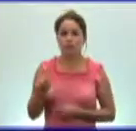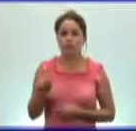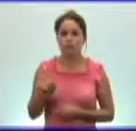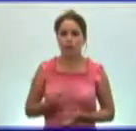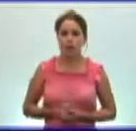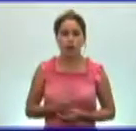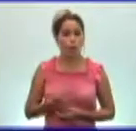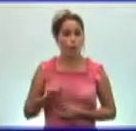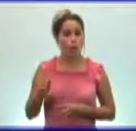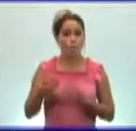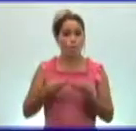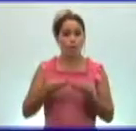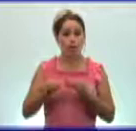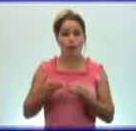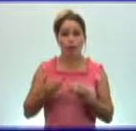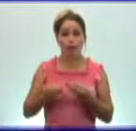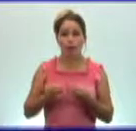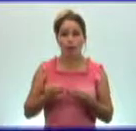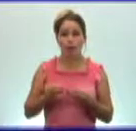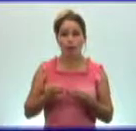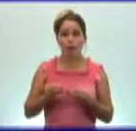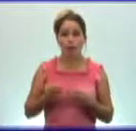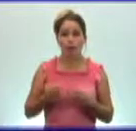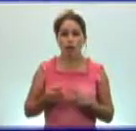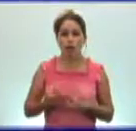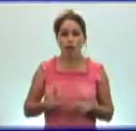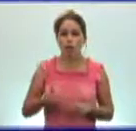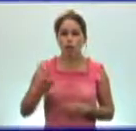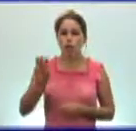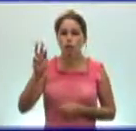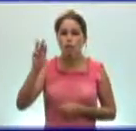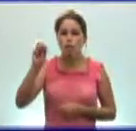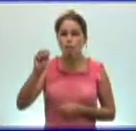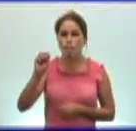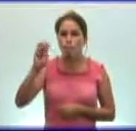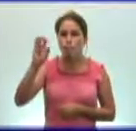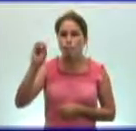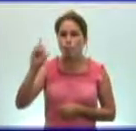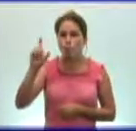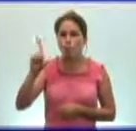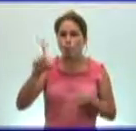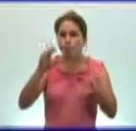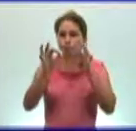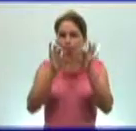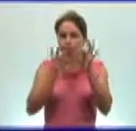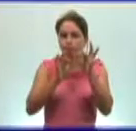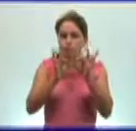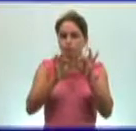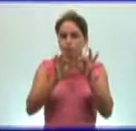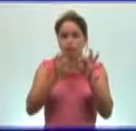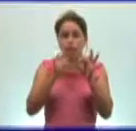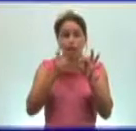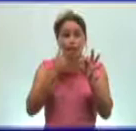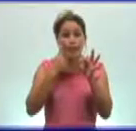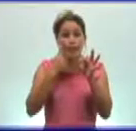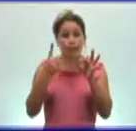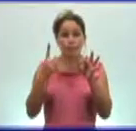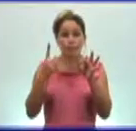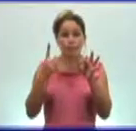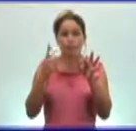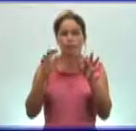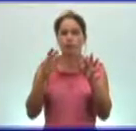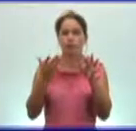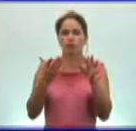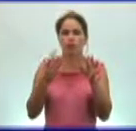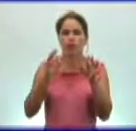no metálicas, pero que son moleculares, y hay que tener en cuenta los prefijos más usados.